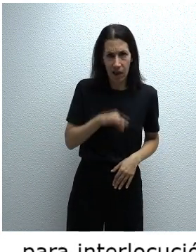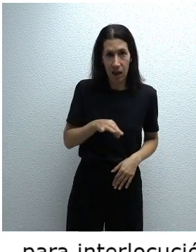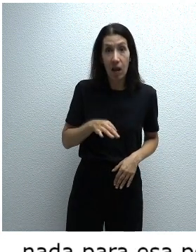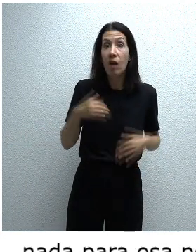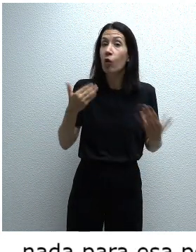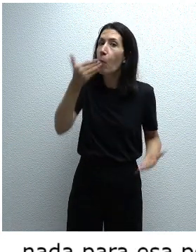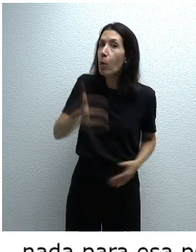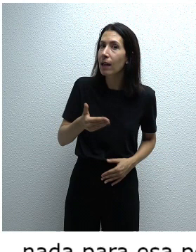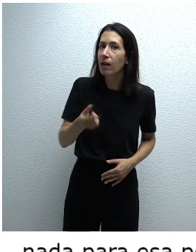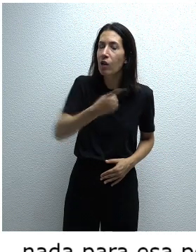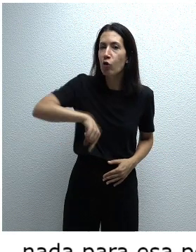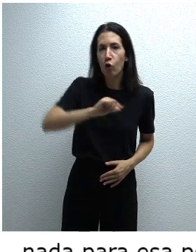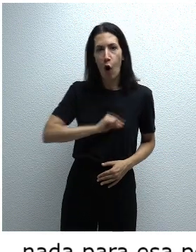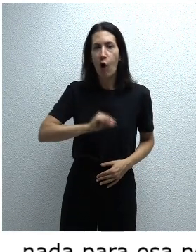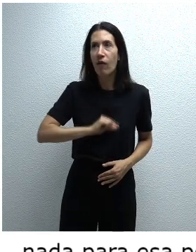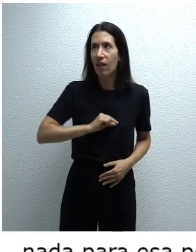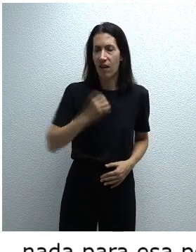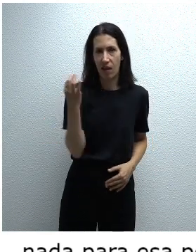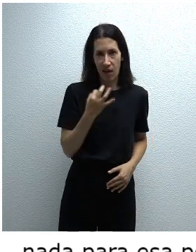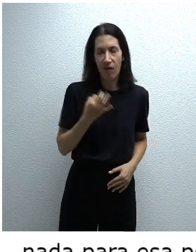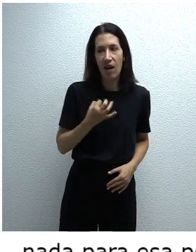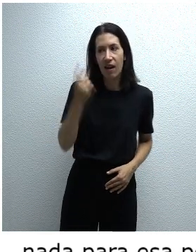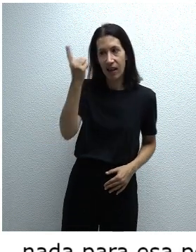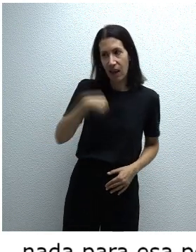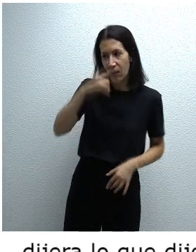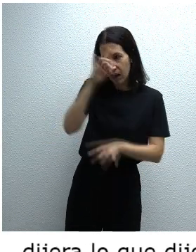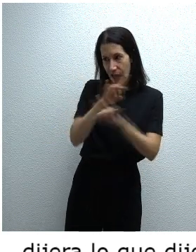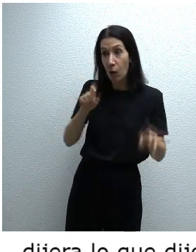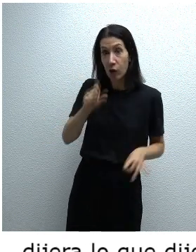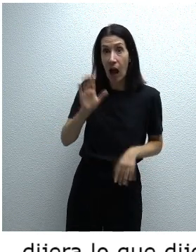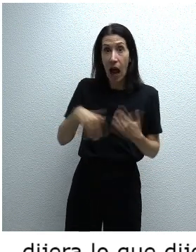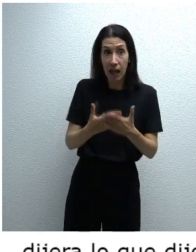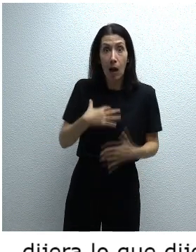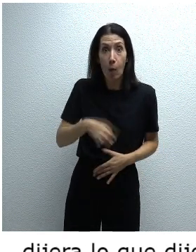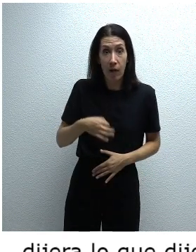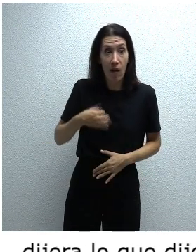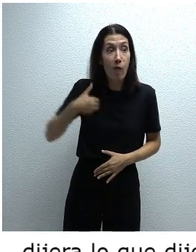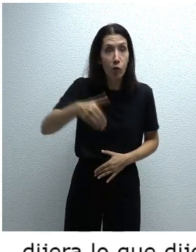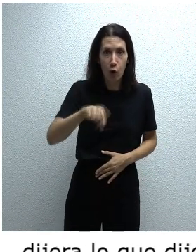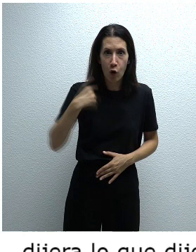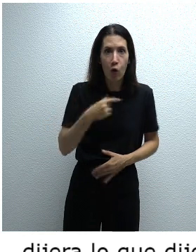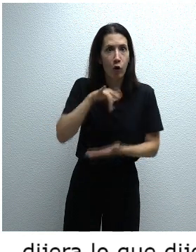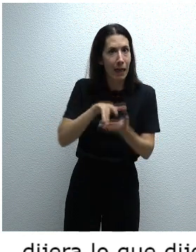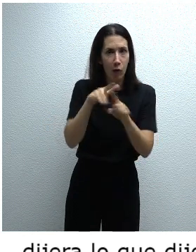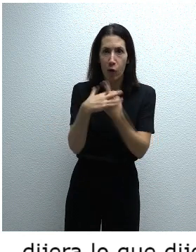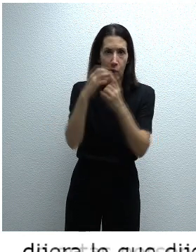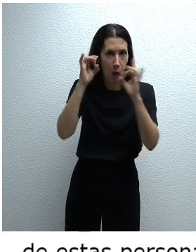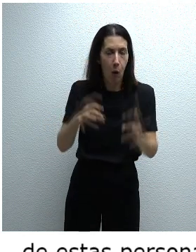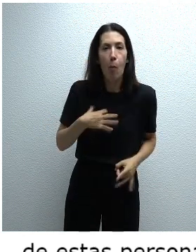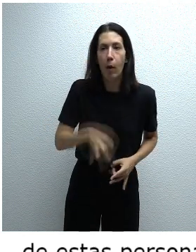muy importante que tengamos conciencia de estas personas que podemos ser nosotros y nosotras en cualquier momento de la vida.